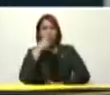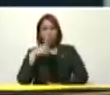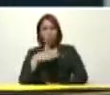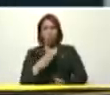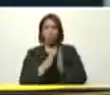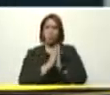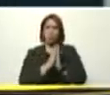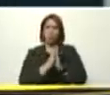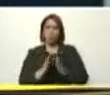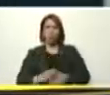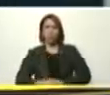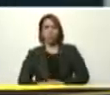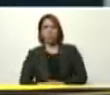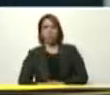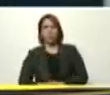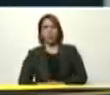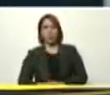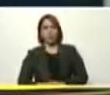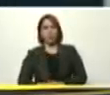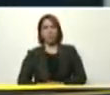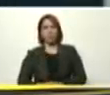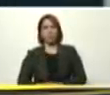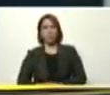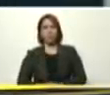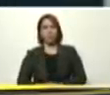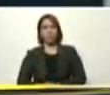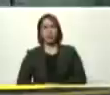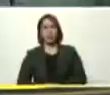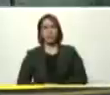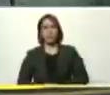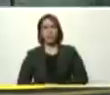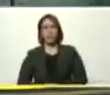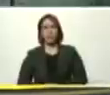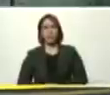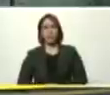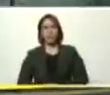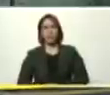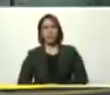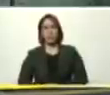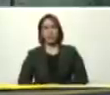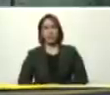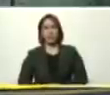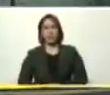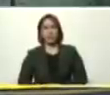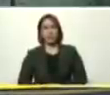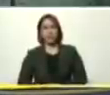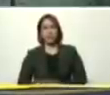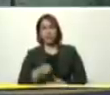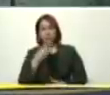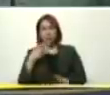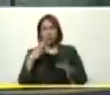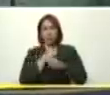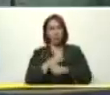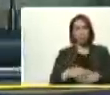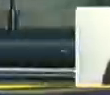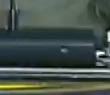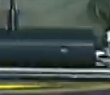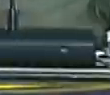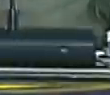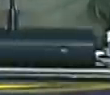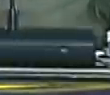favor, Jason Guzmán, gobernador de Mérida. Buenas noches, presidente. A usted y a toda Venezuela. En